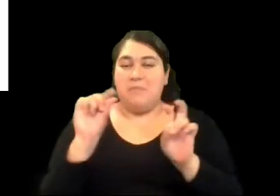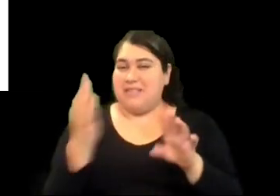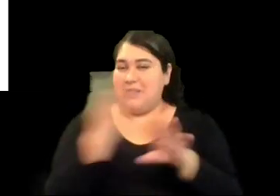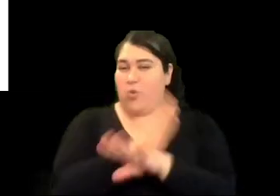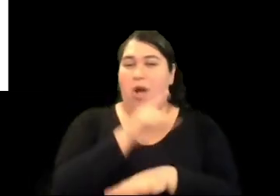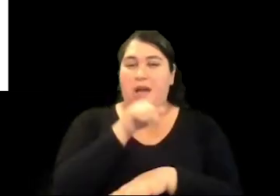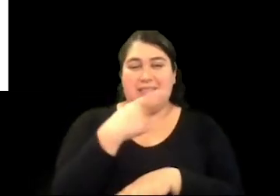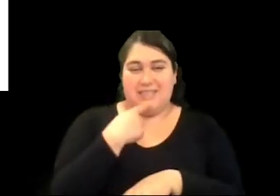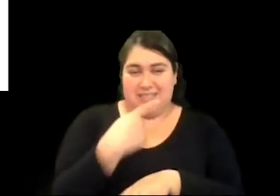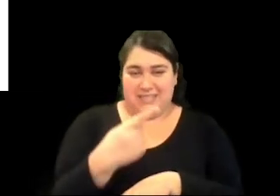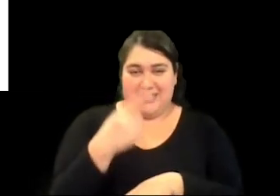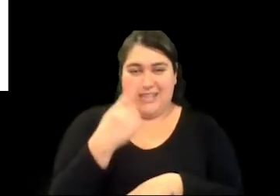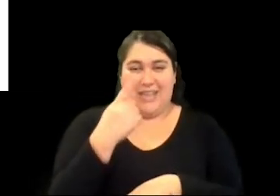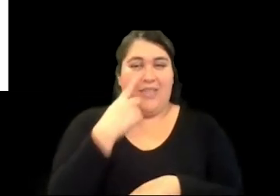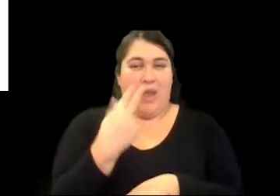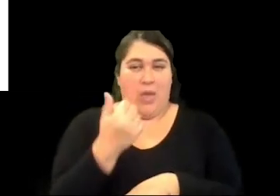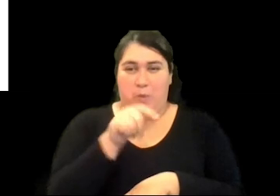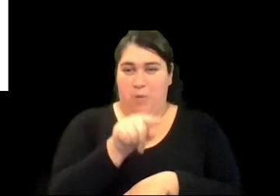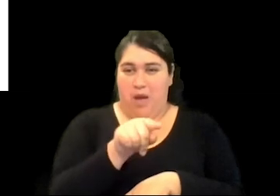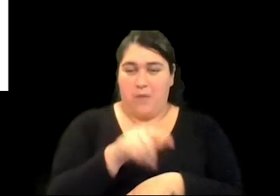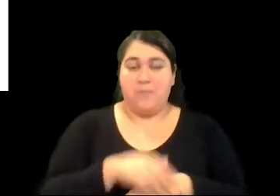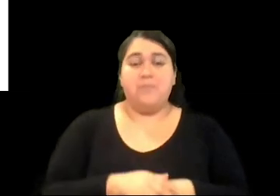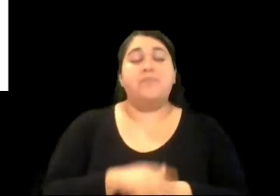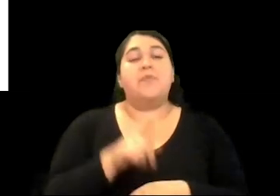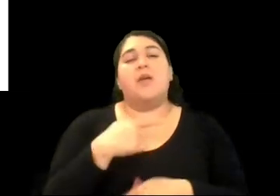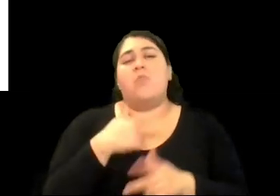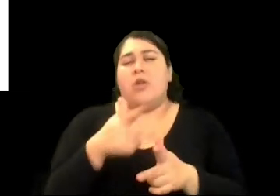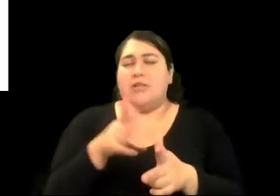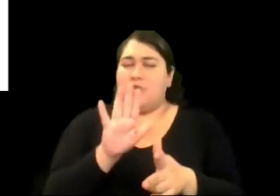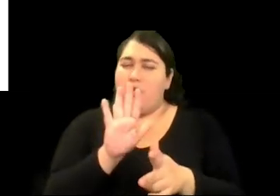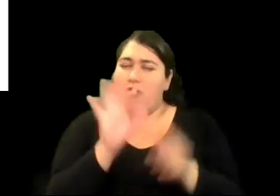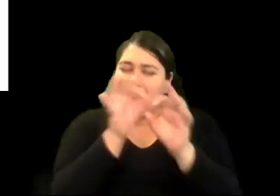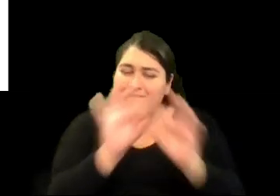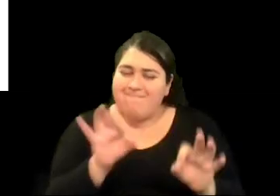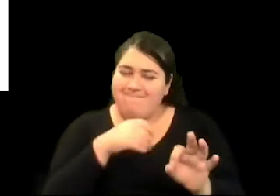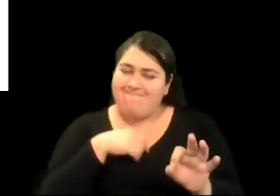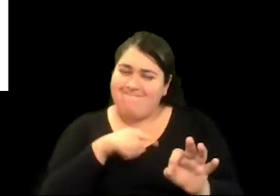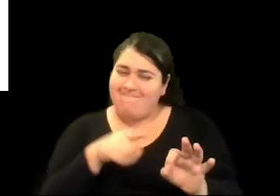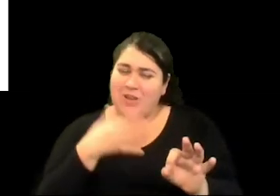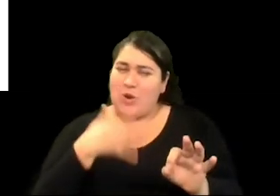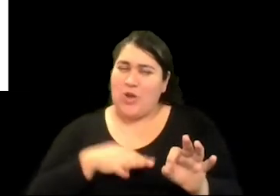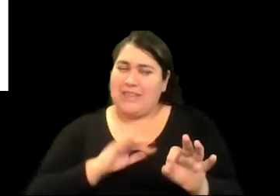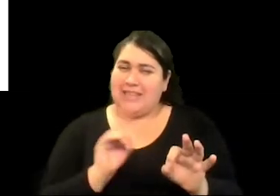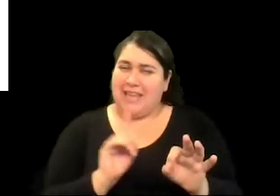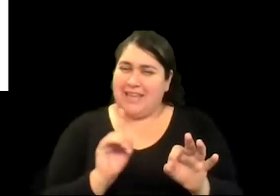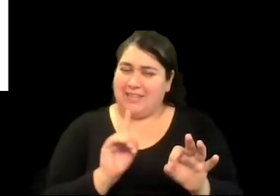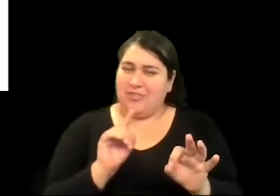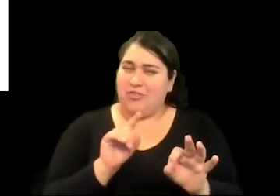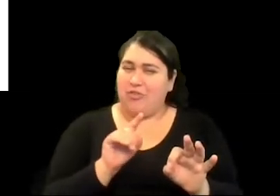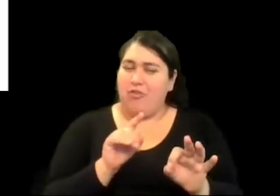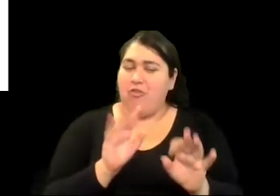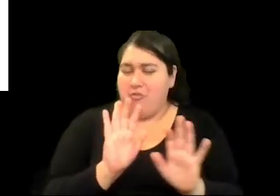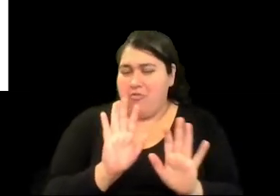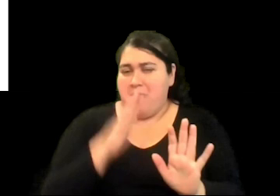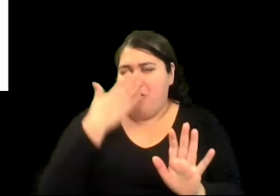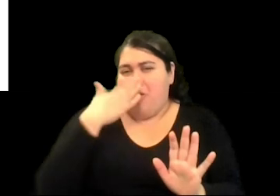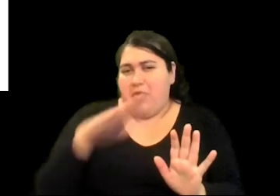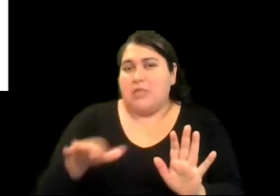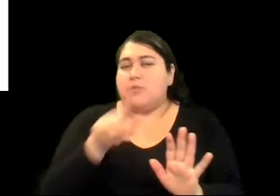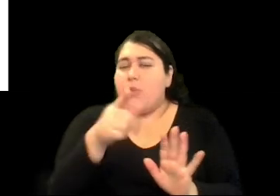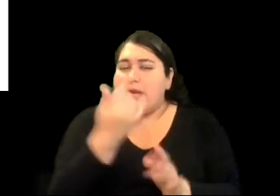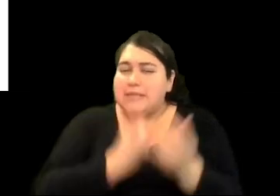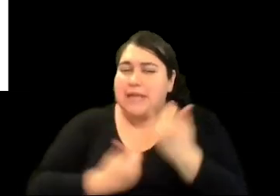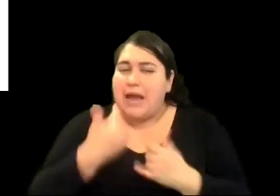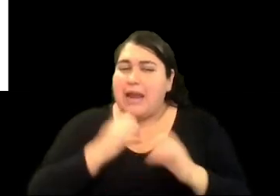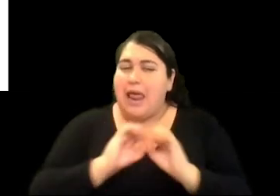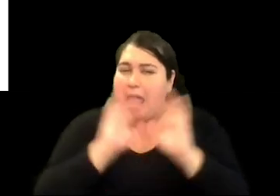diferido. Por eso no entiendo específicamente la consulta, pero bueno, después si me la puede aclarar, le